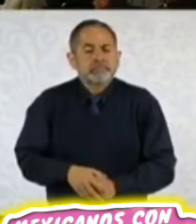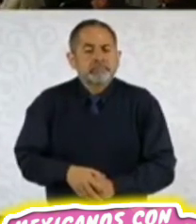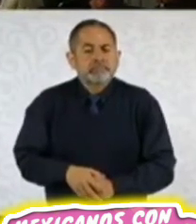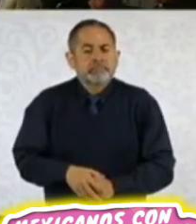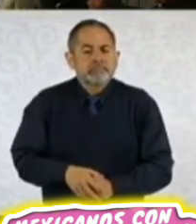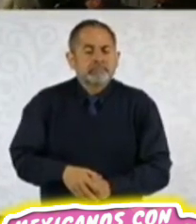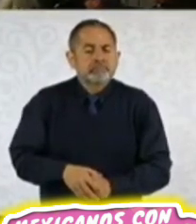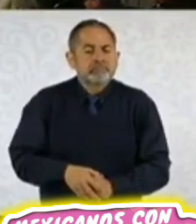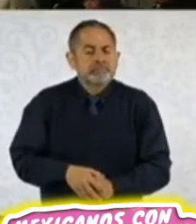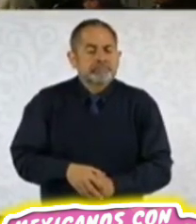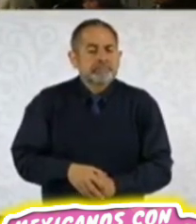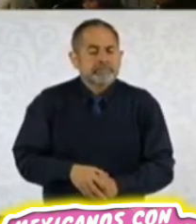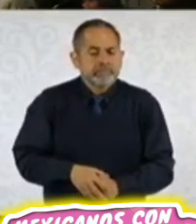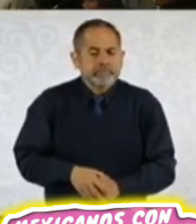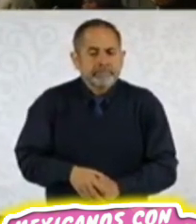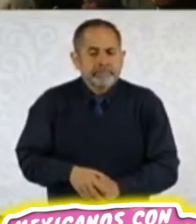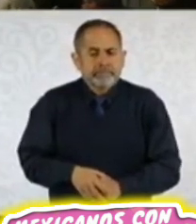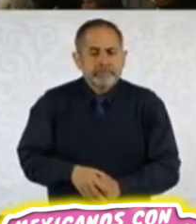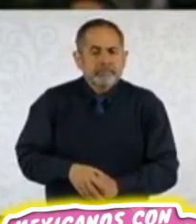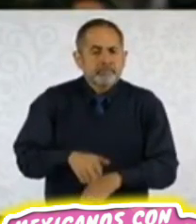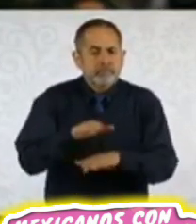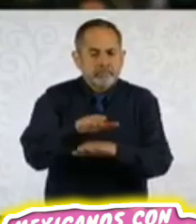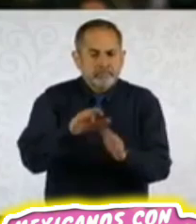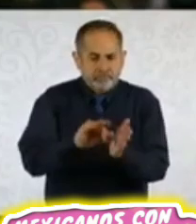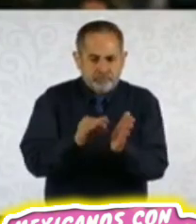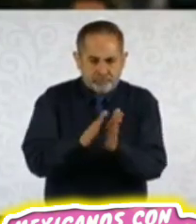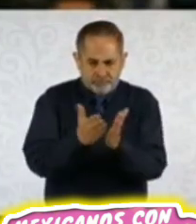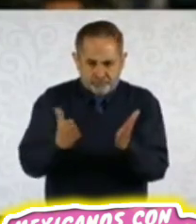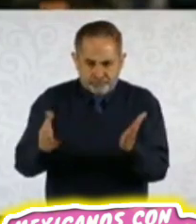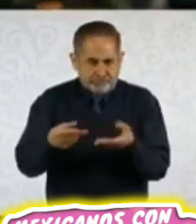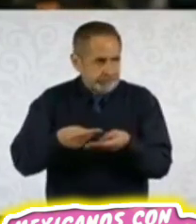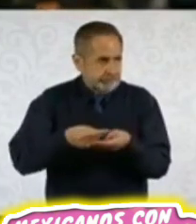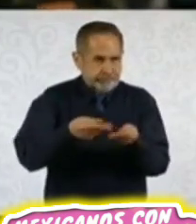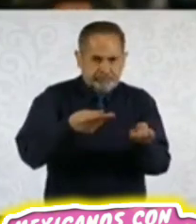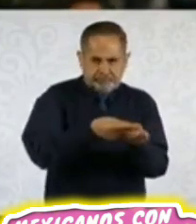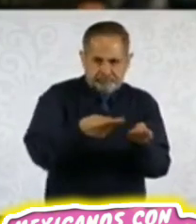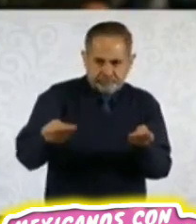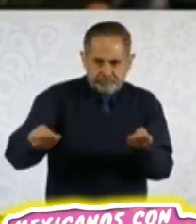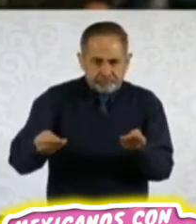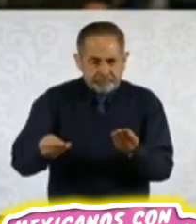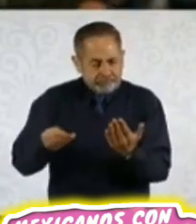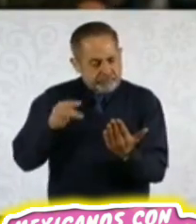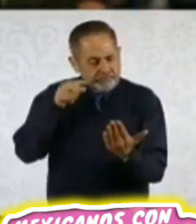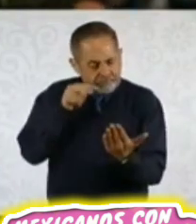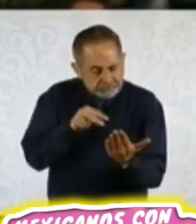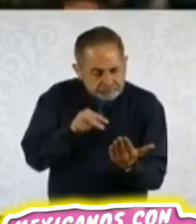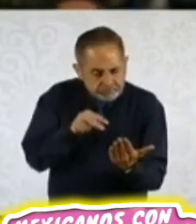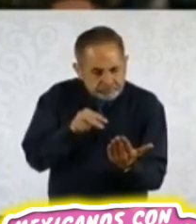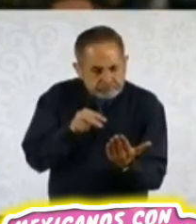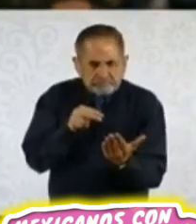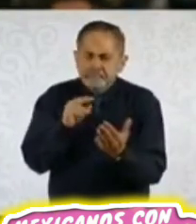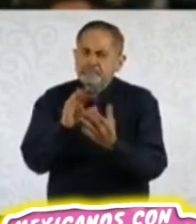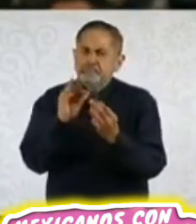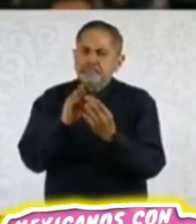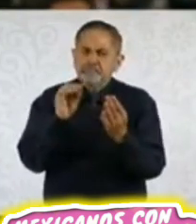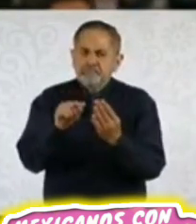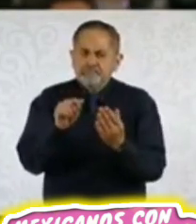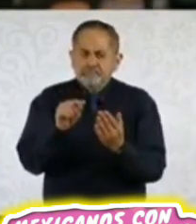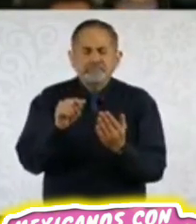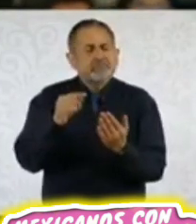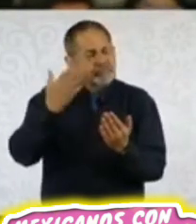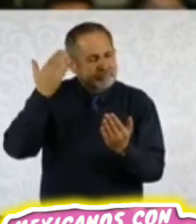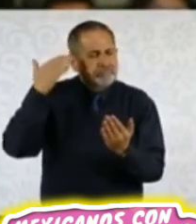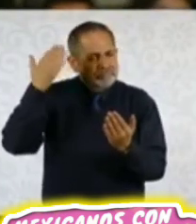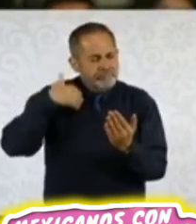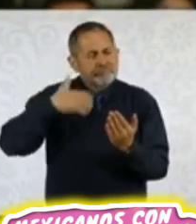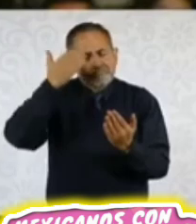de del folleto que se va a entregar, habría que hacer énfasis, no nada más por muchos casos que